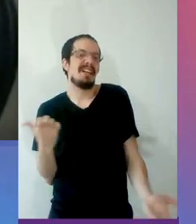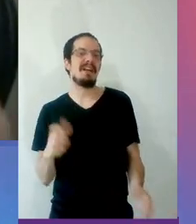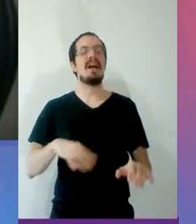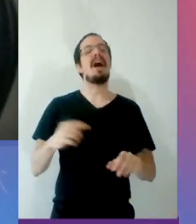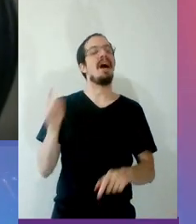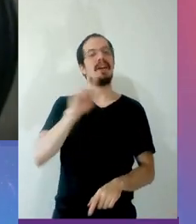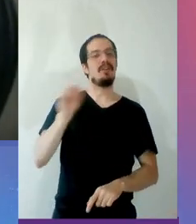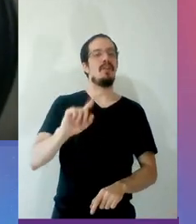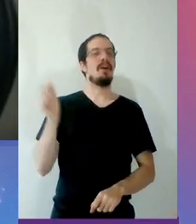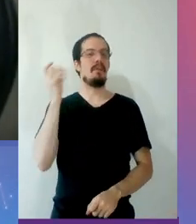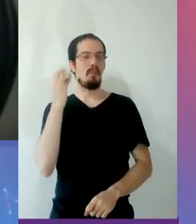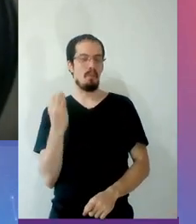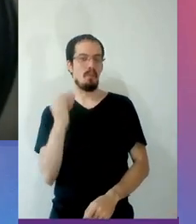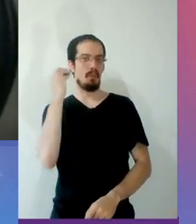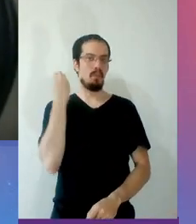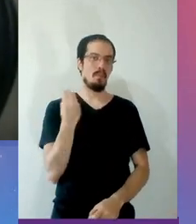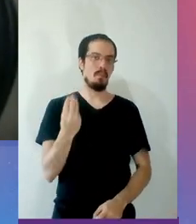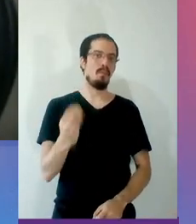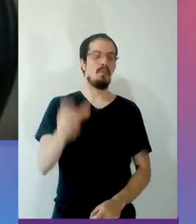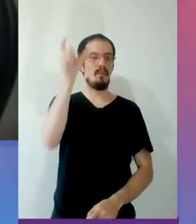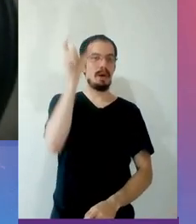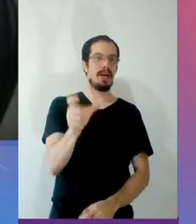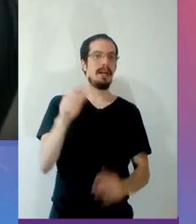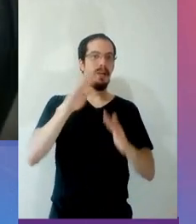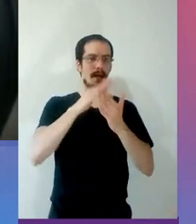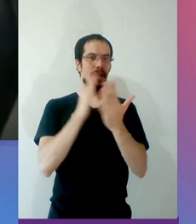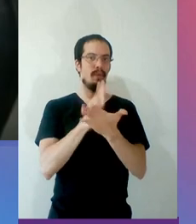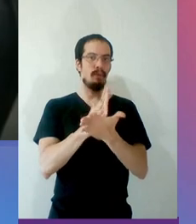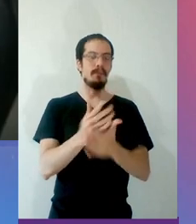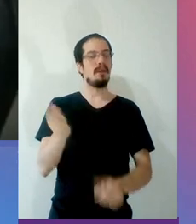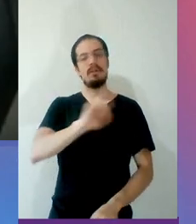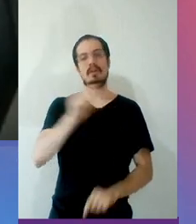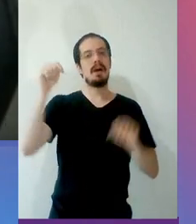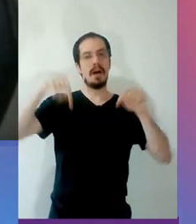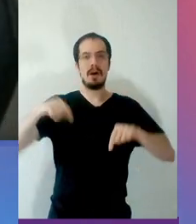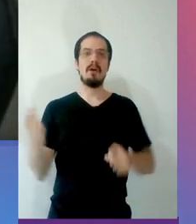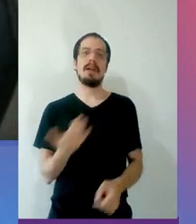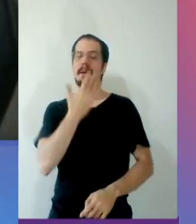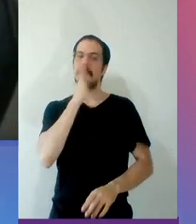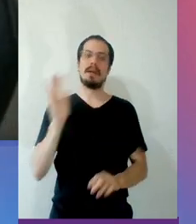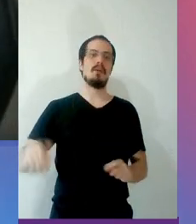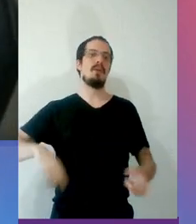bastante asimilado y que es bastante más complejo y bastante